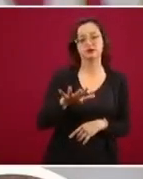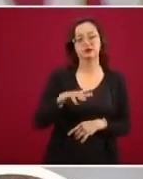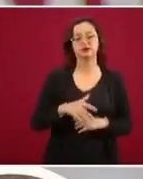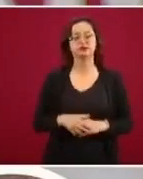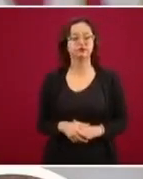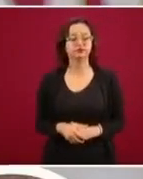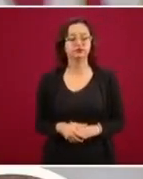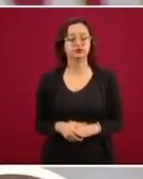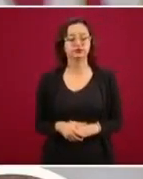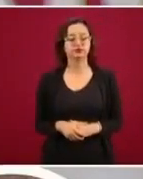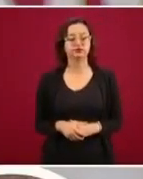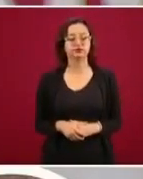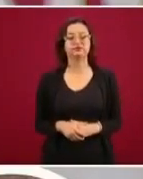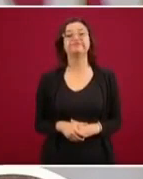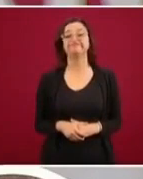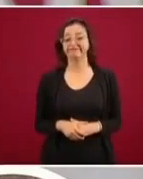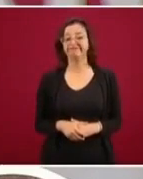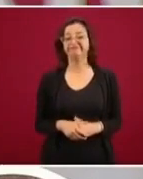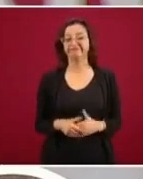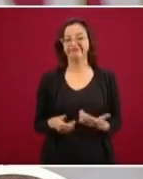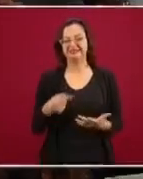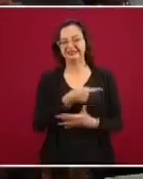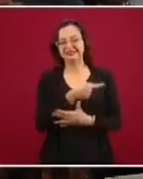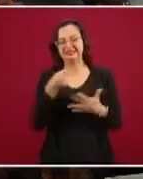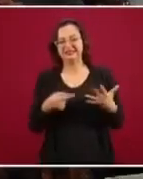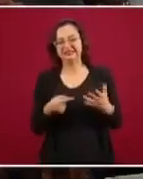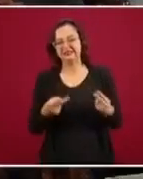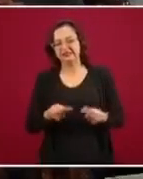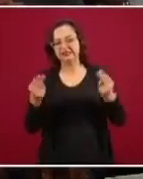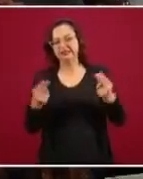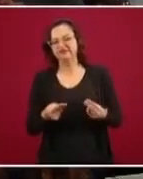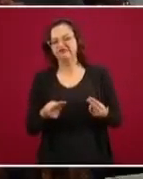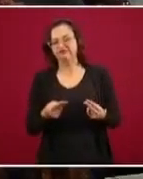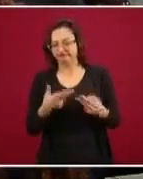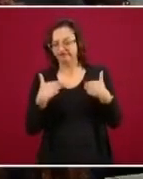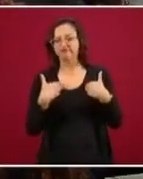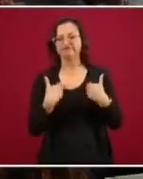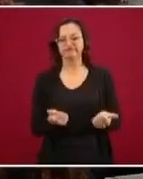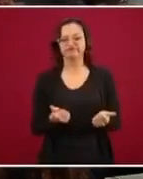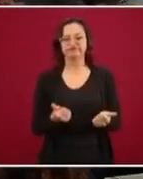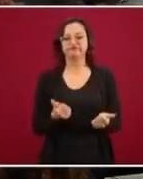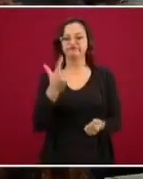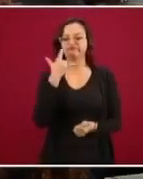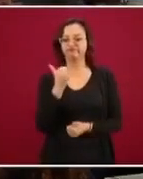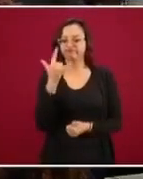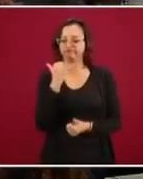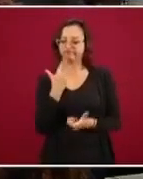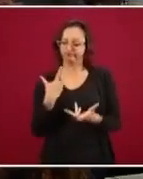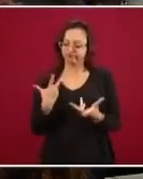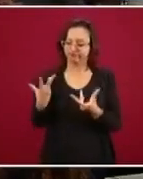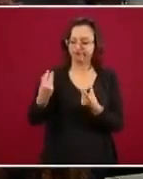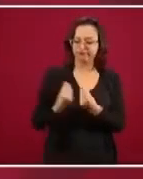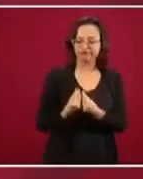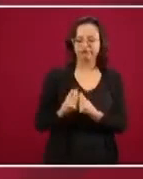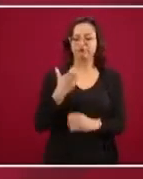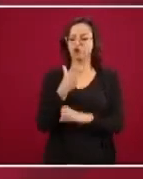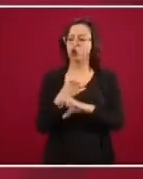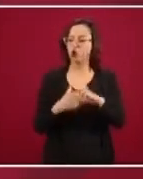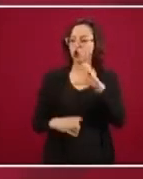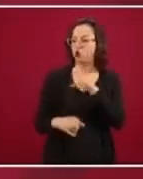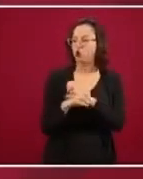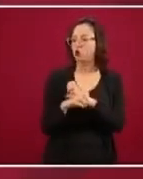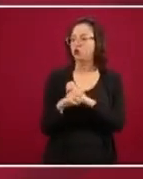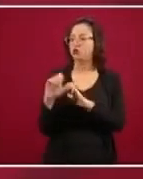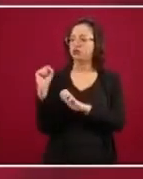comprendemos esta necesidad por lo que por lo que nos unimos esfuerzos con recursos infraestructura